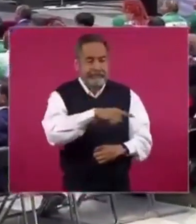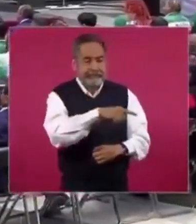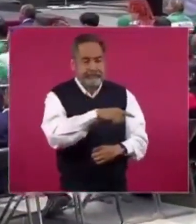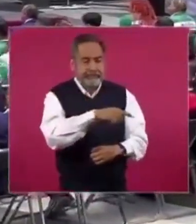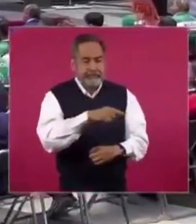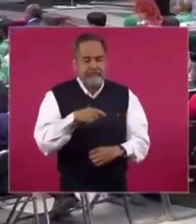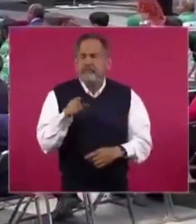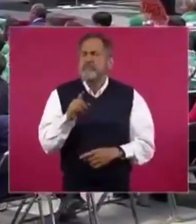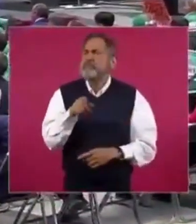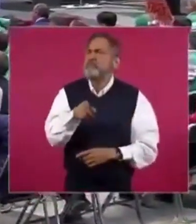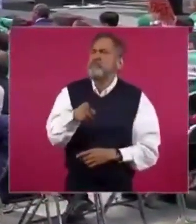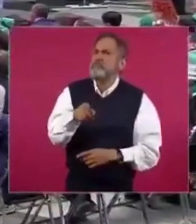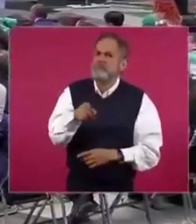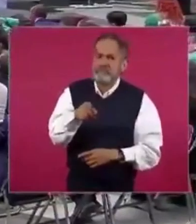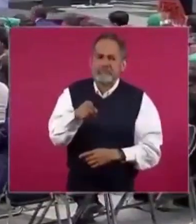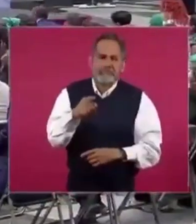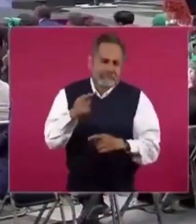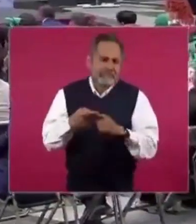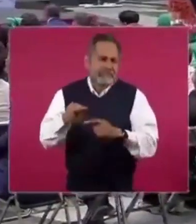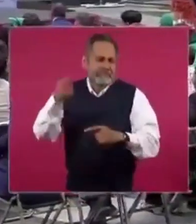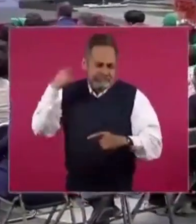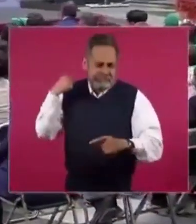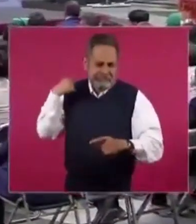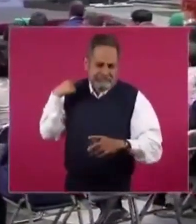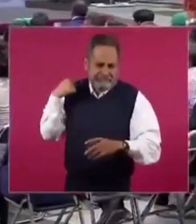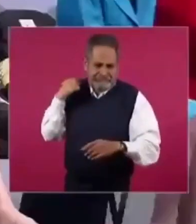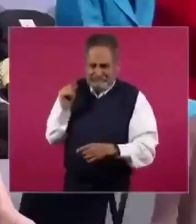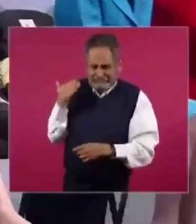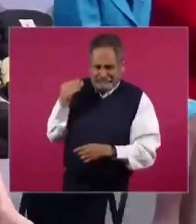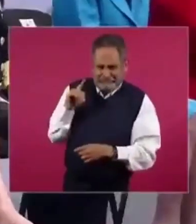Últimamente ya lleva algún tiempo